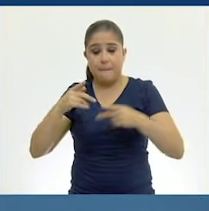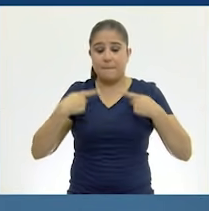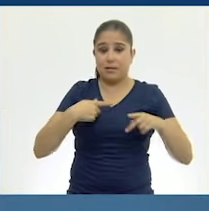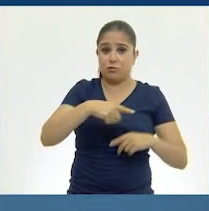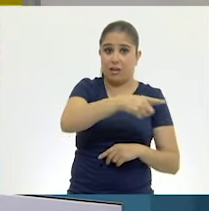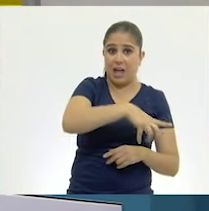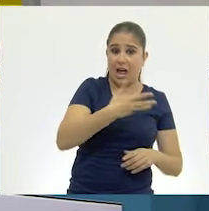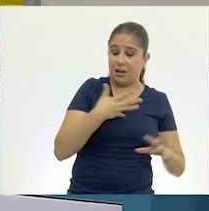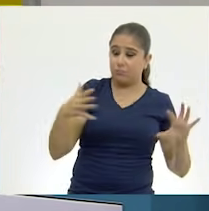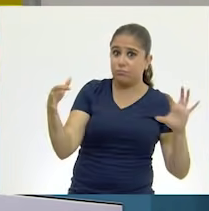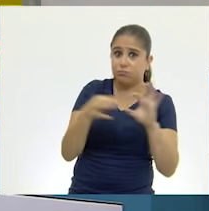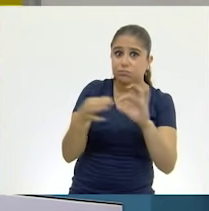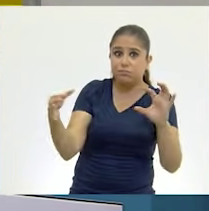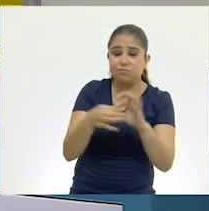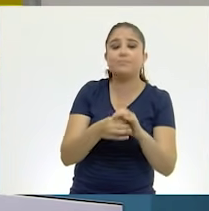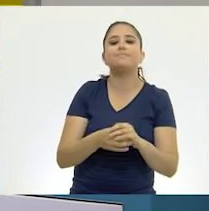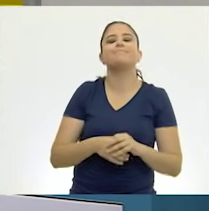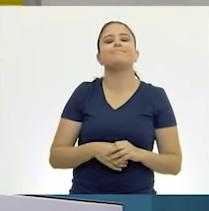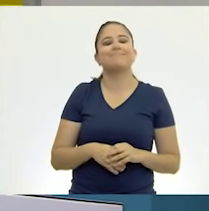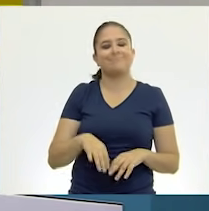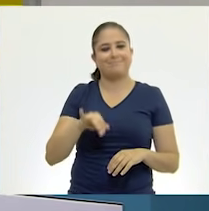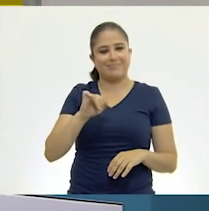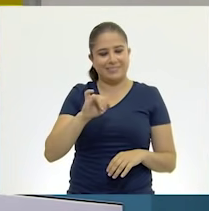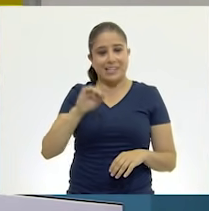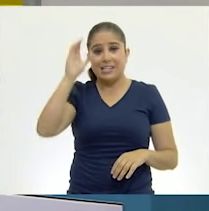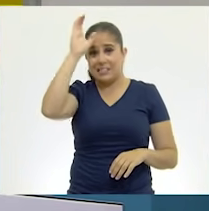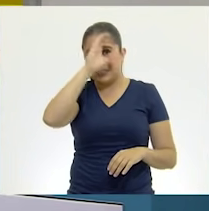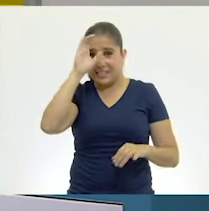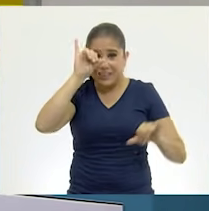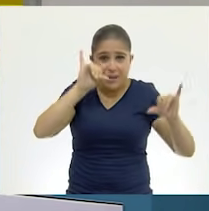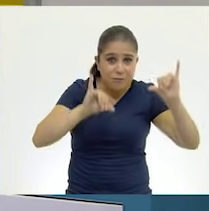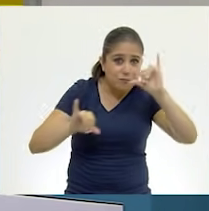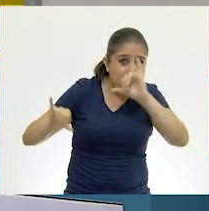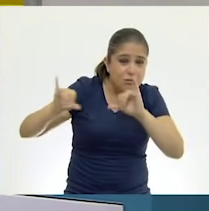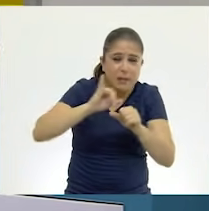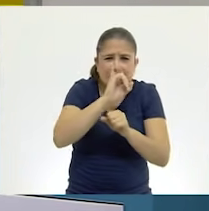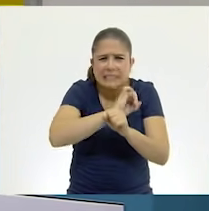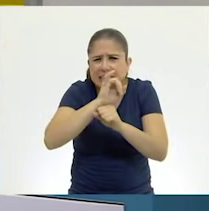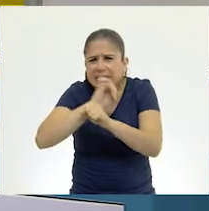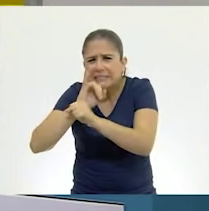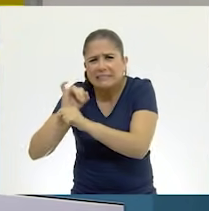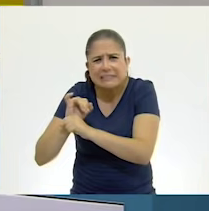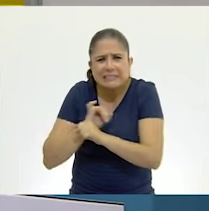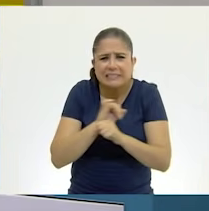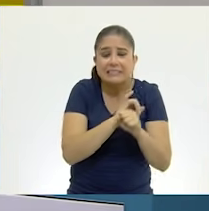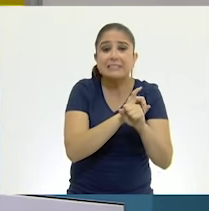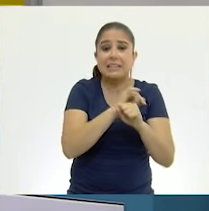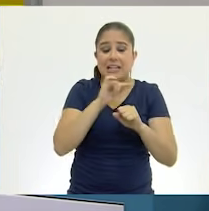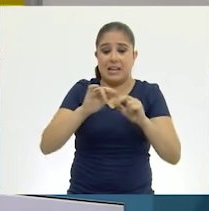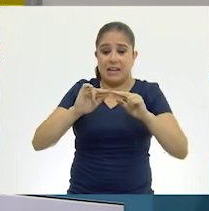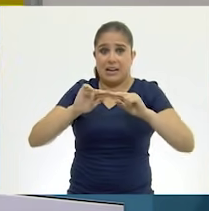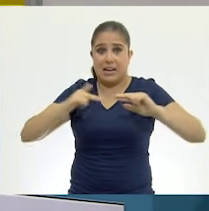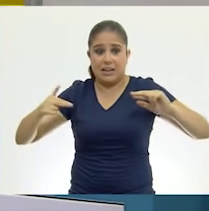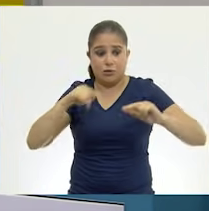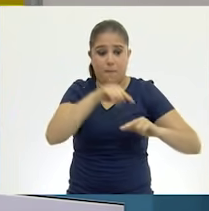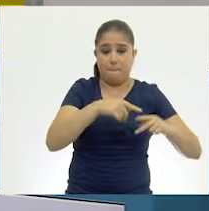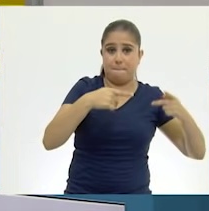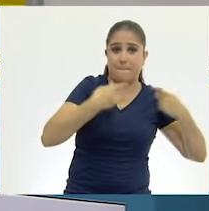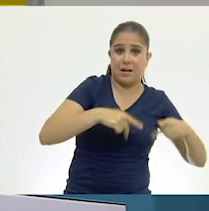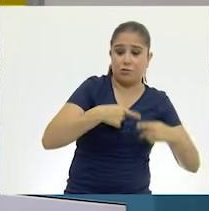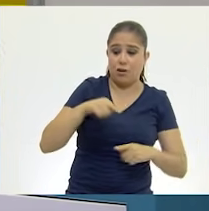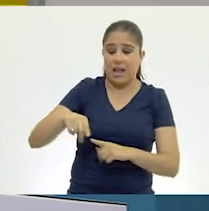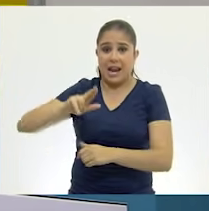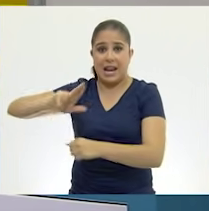humano? Así es, Ton. Los científicos y las científicas han señalado que esta relación entre el ser humano y